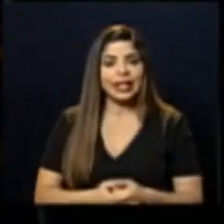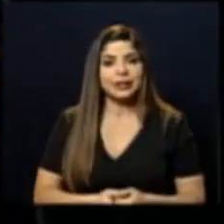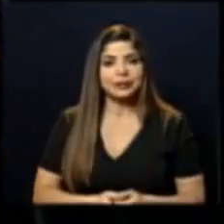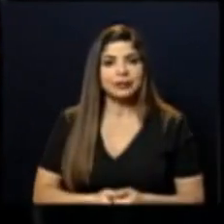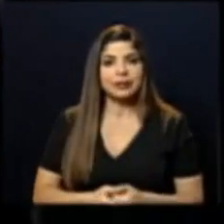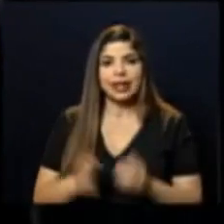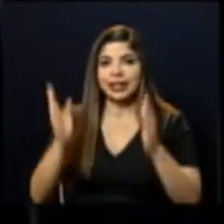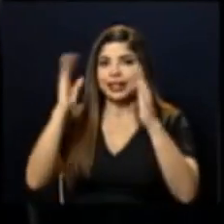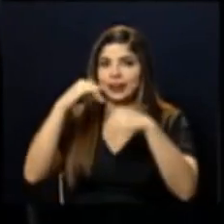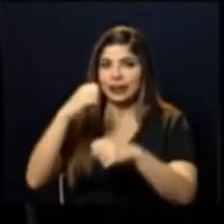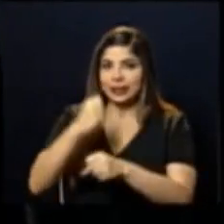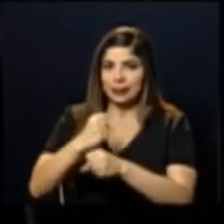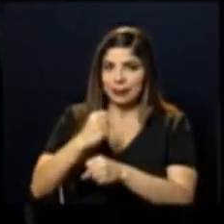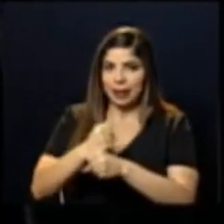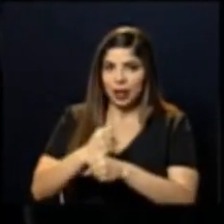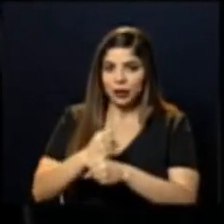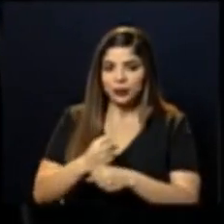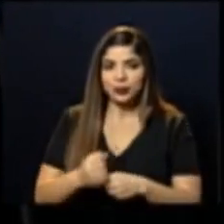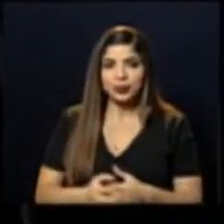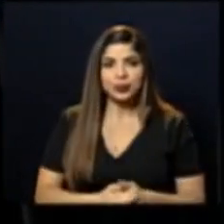el desempleo,